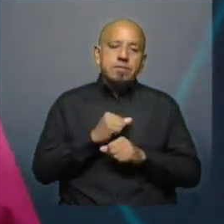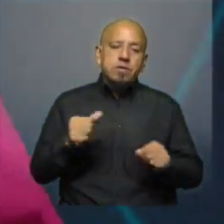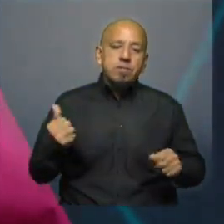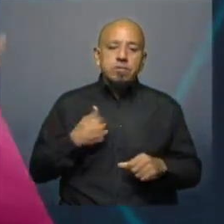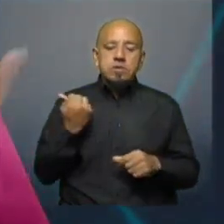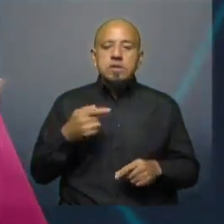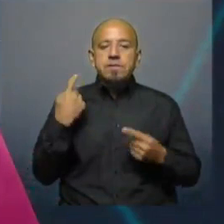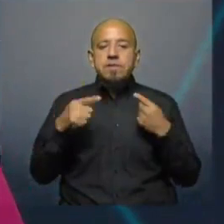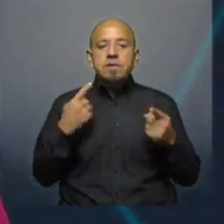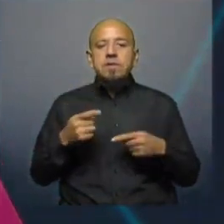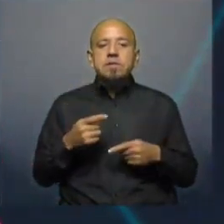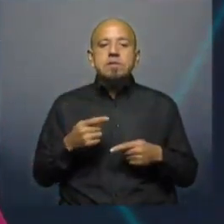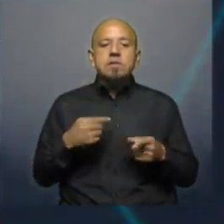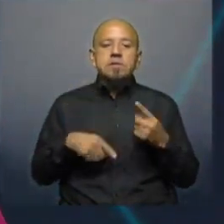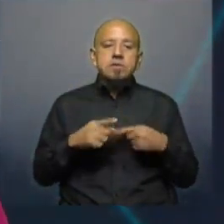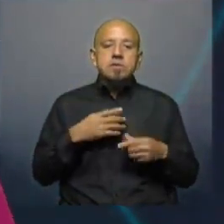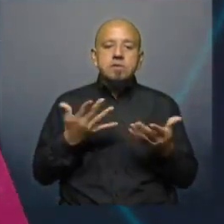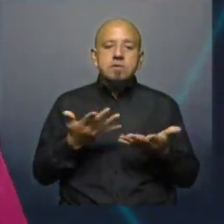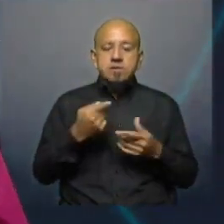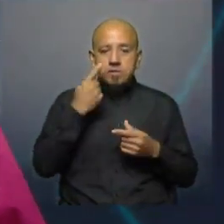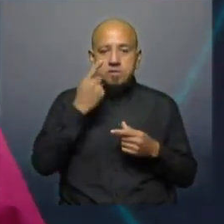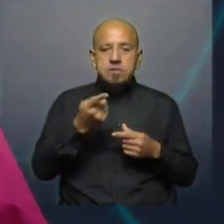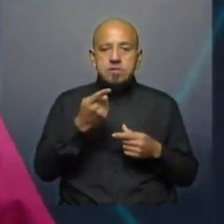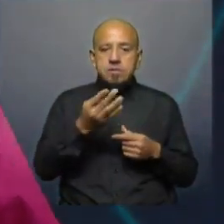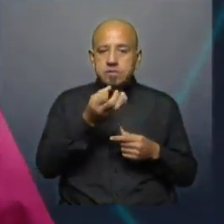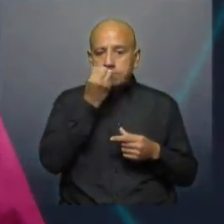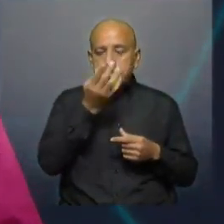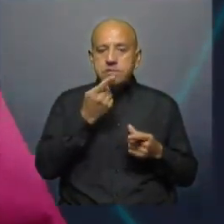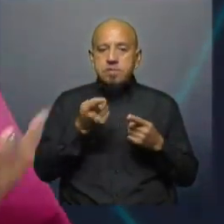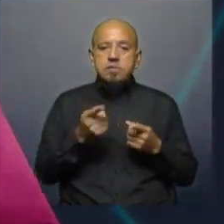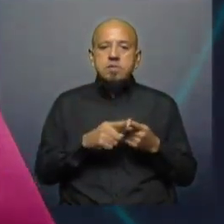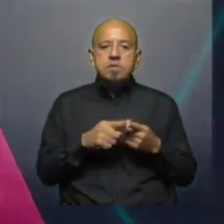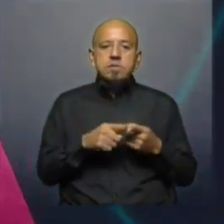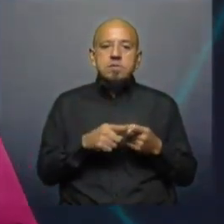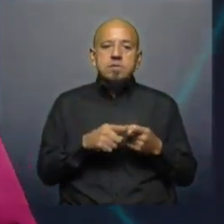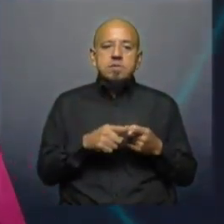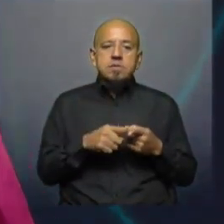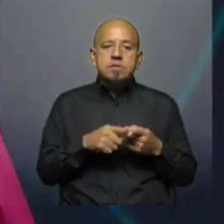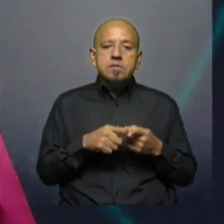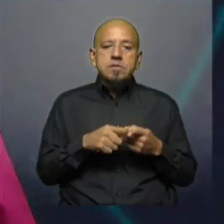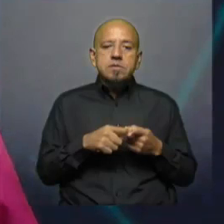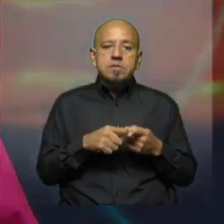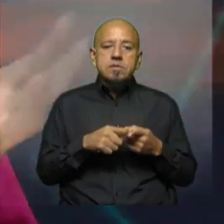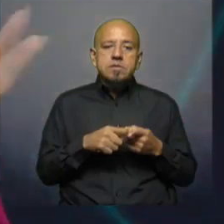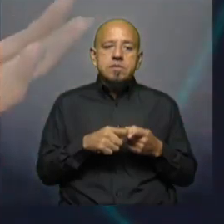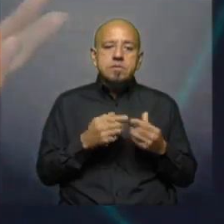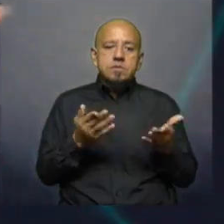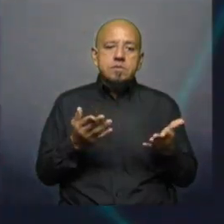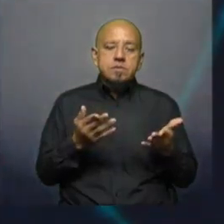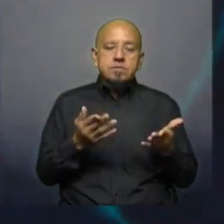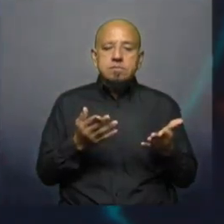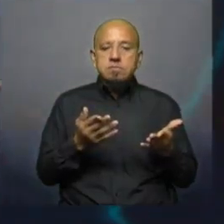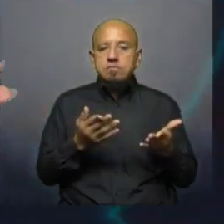maneras. Y para apreciar las rosas, sobre todo, muy lindo, ¿no? Que, bueno, las rosas